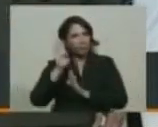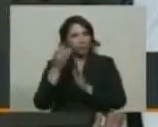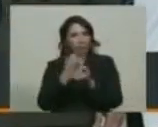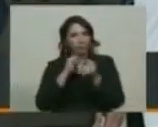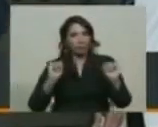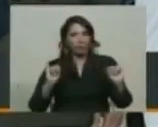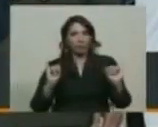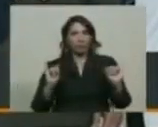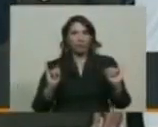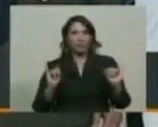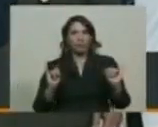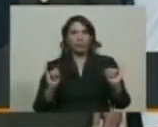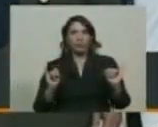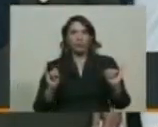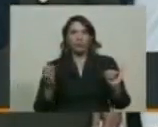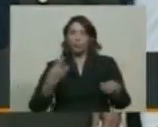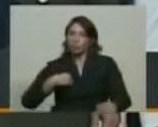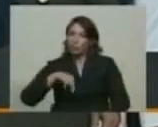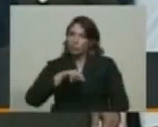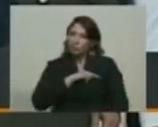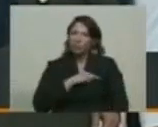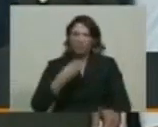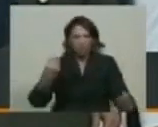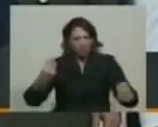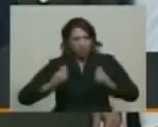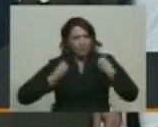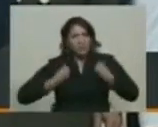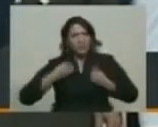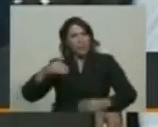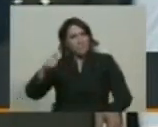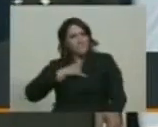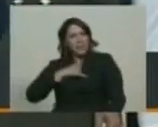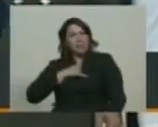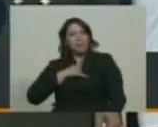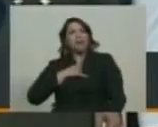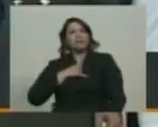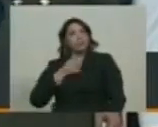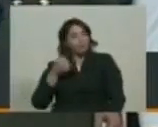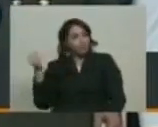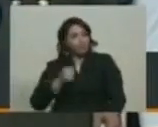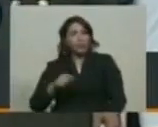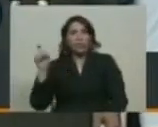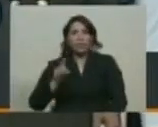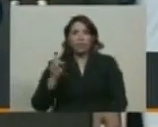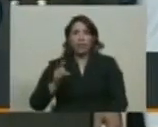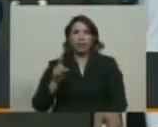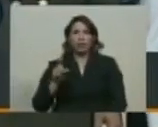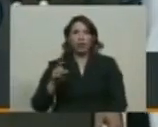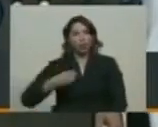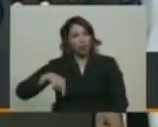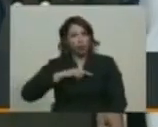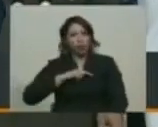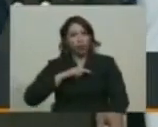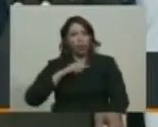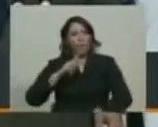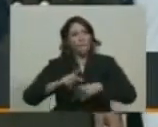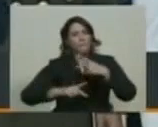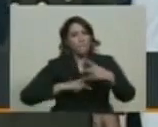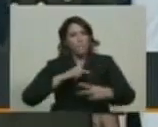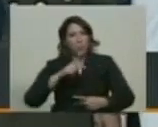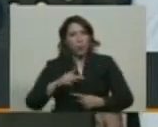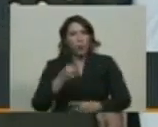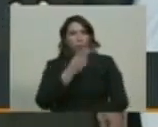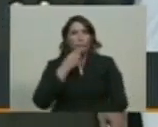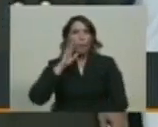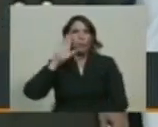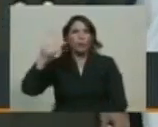independencia con nuestra vida misma si fuese necesario. Vamos a proceder con este compromiso